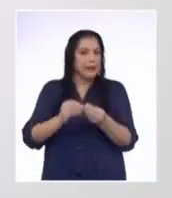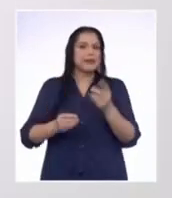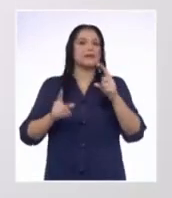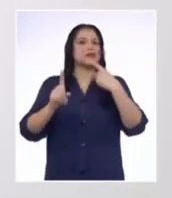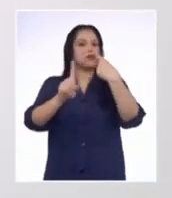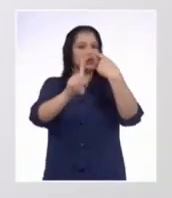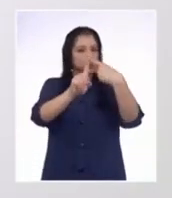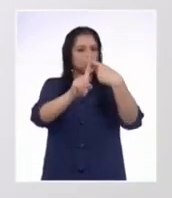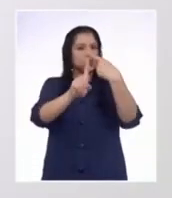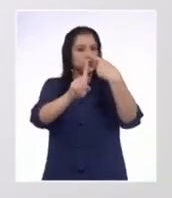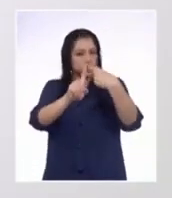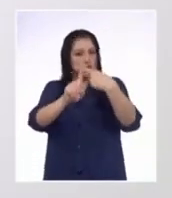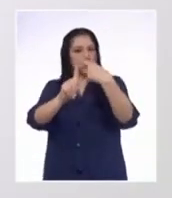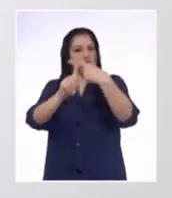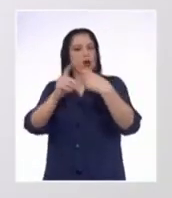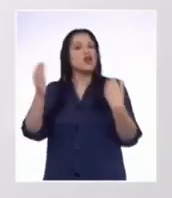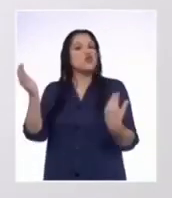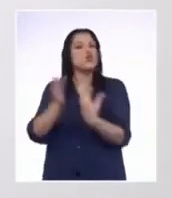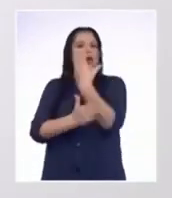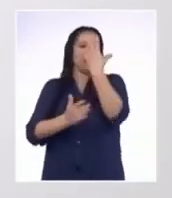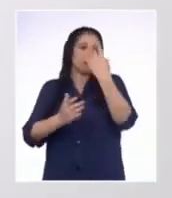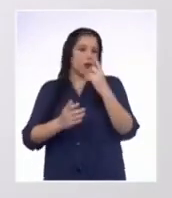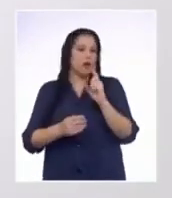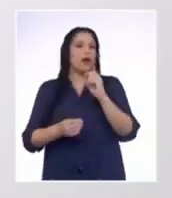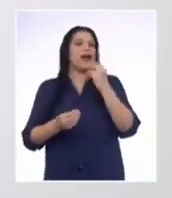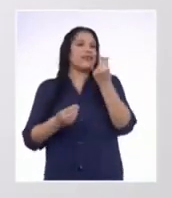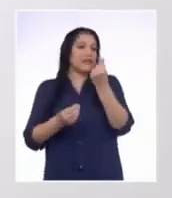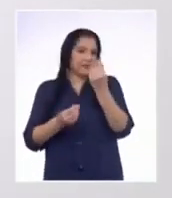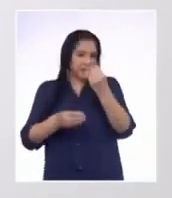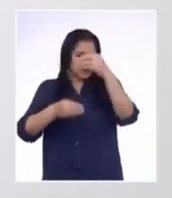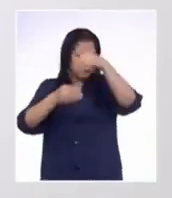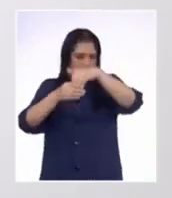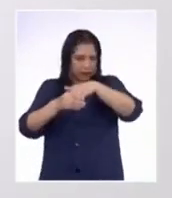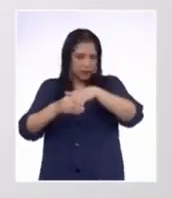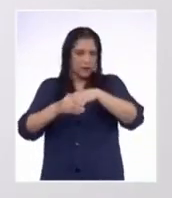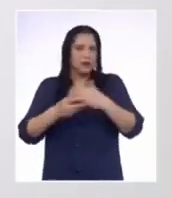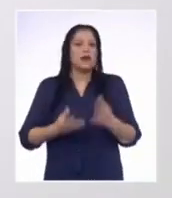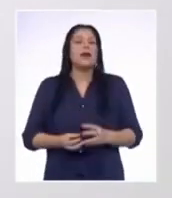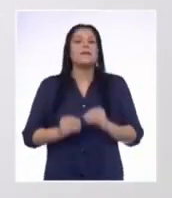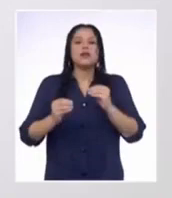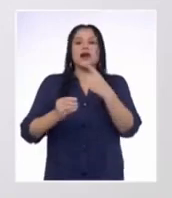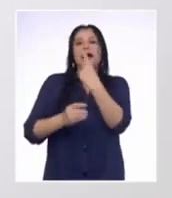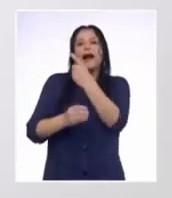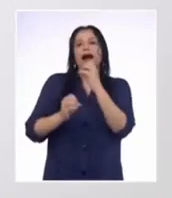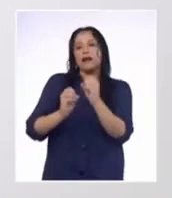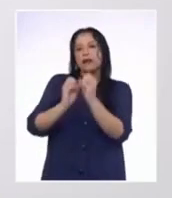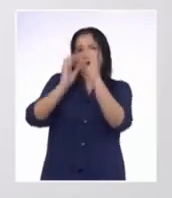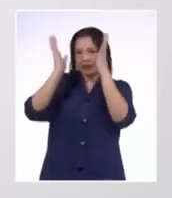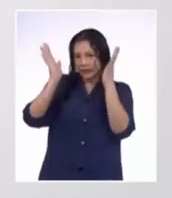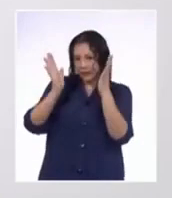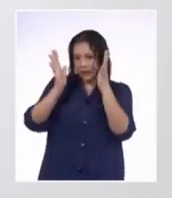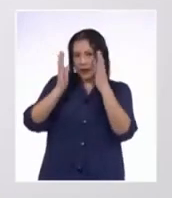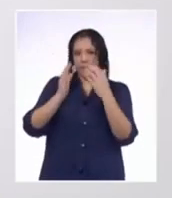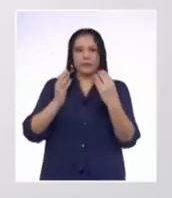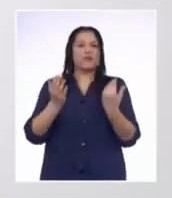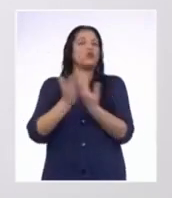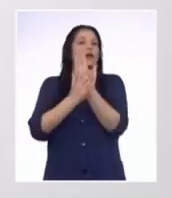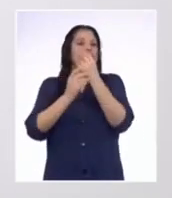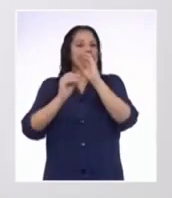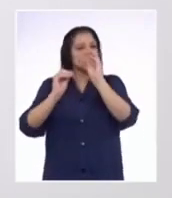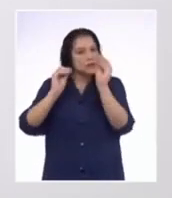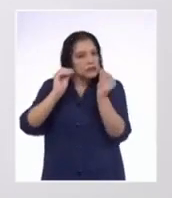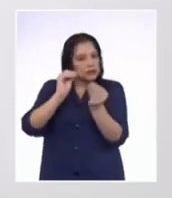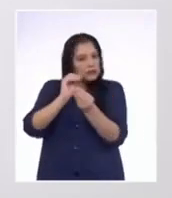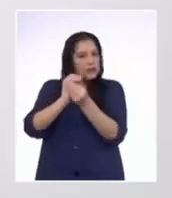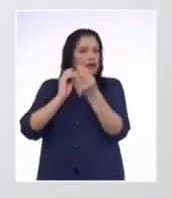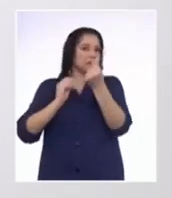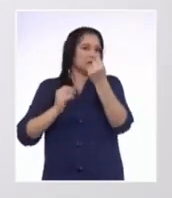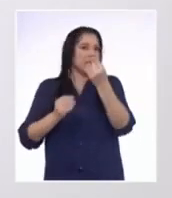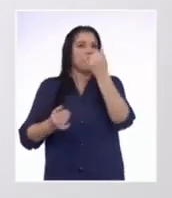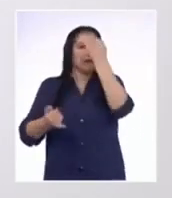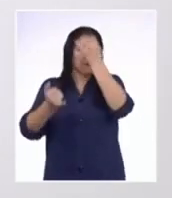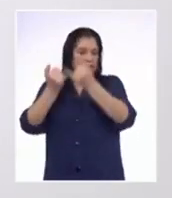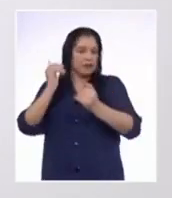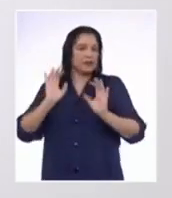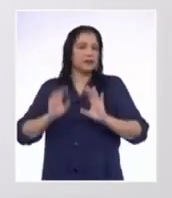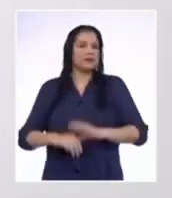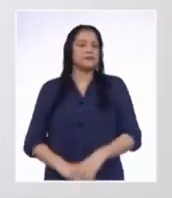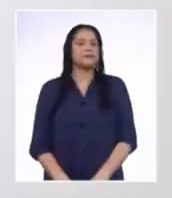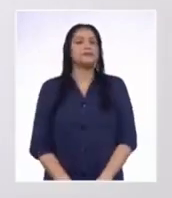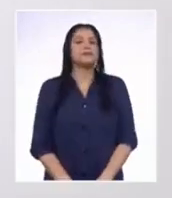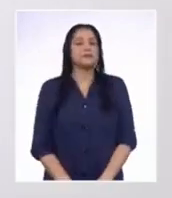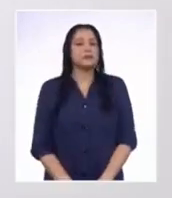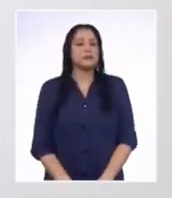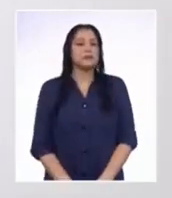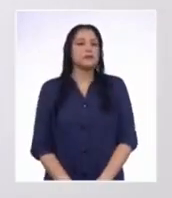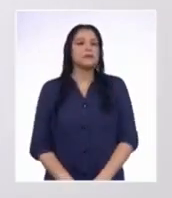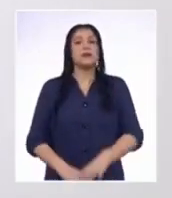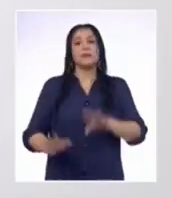van sumando al nuevo capital, estableciéndose por cada día nuevos montos o capitales finales.